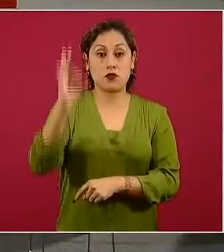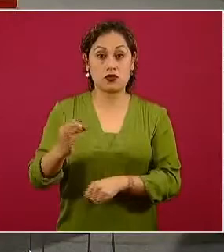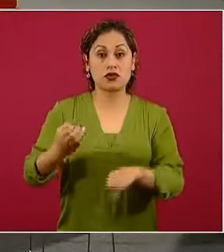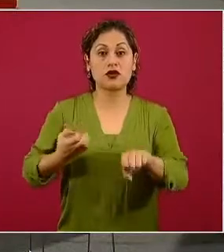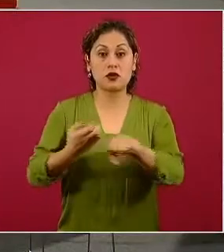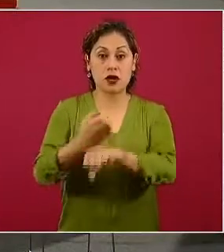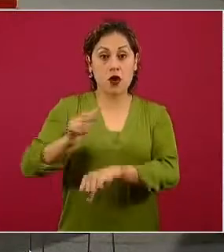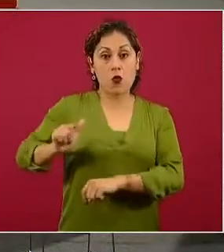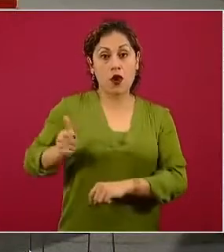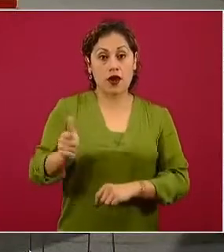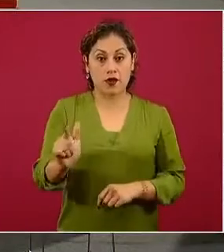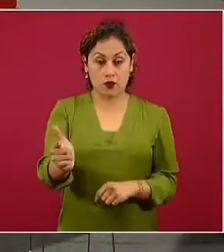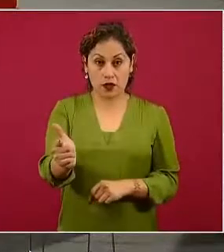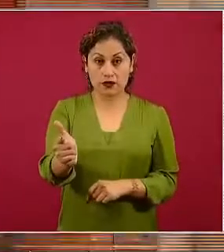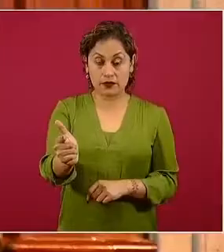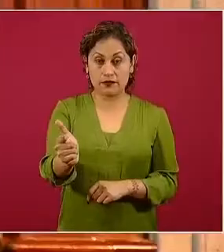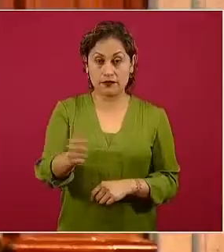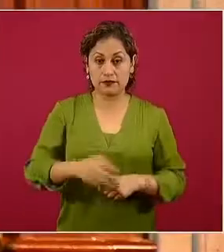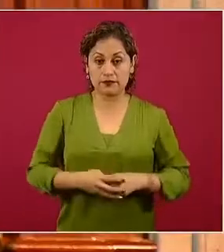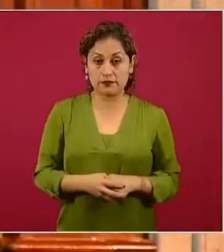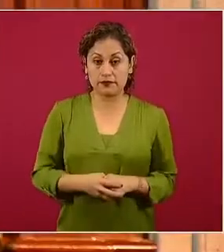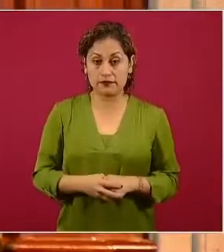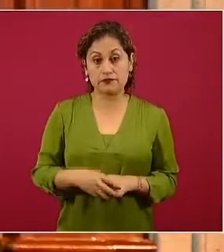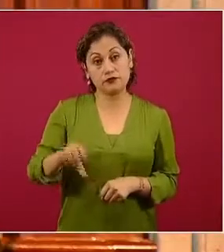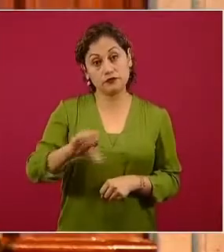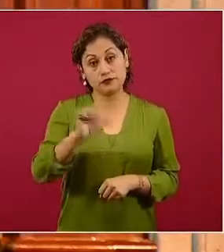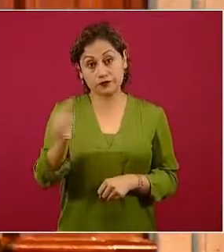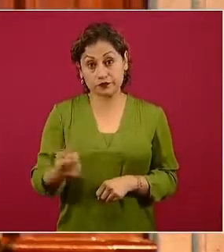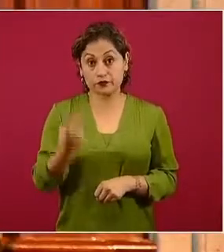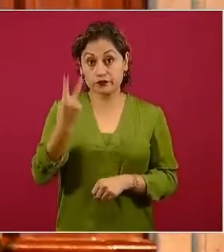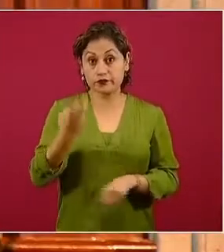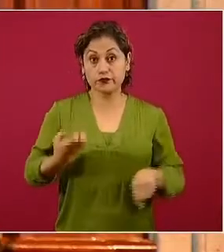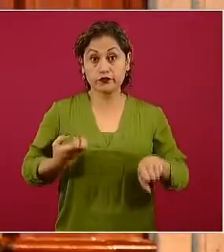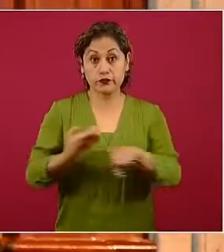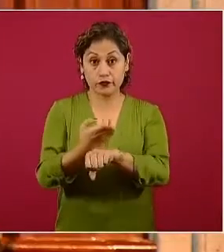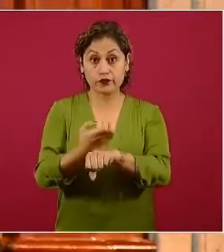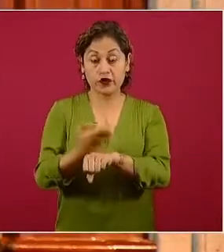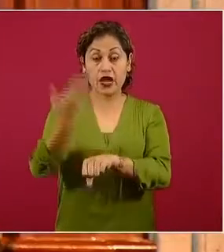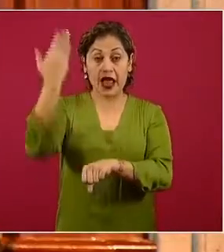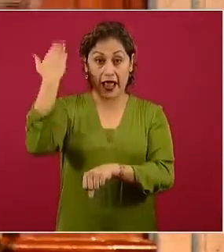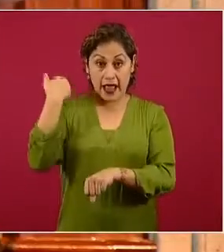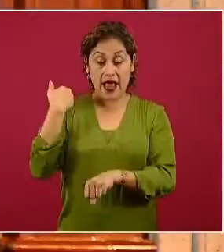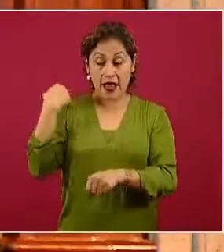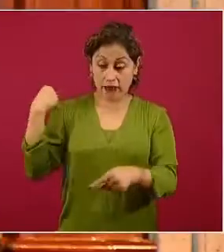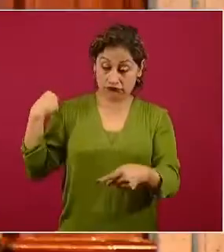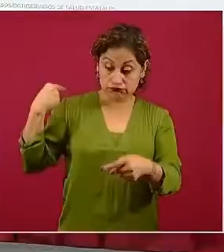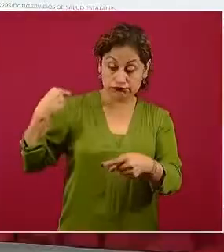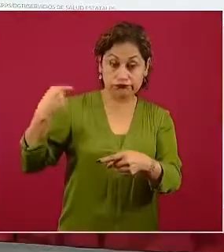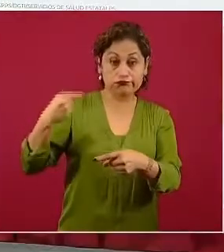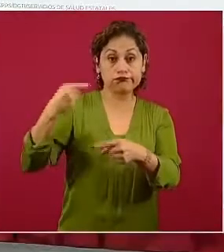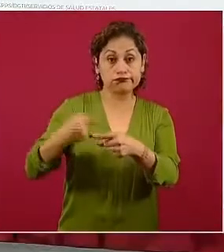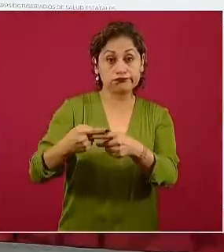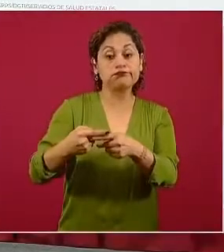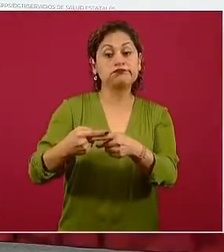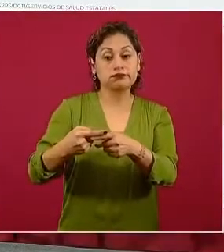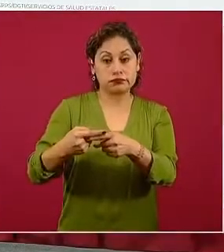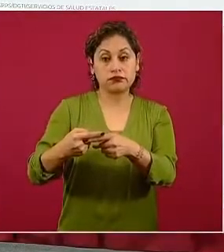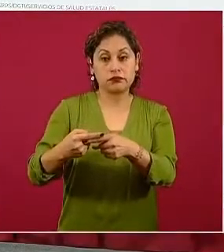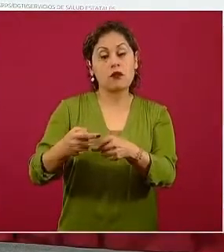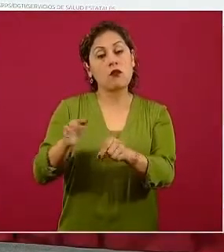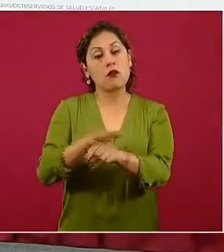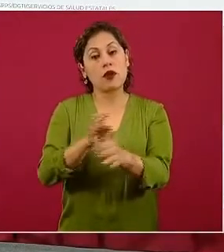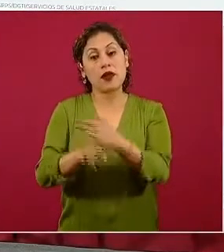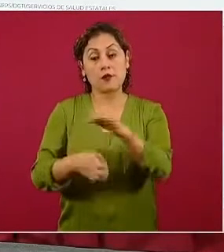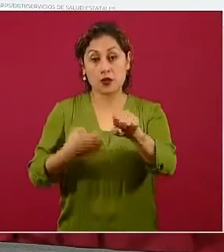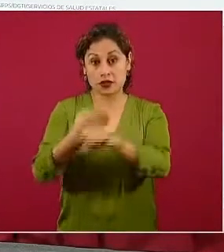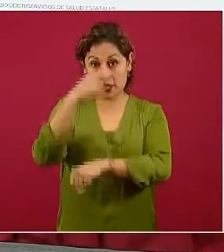de Guanajuato, y ya 2 estados que habían estado en esta situación desde hace algunas semanas, Estado de México con